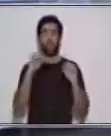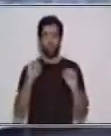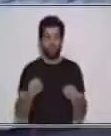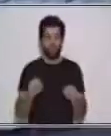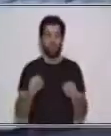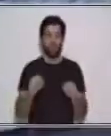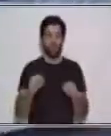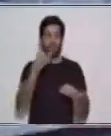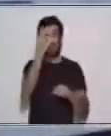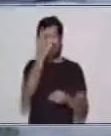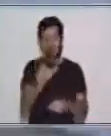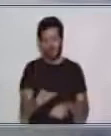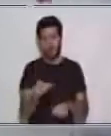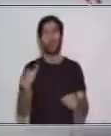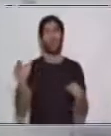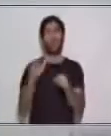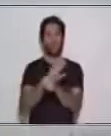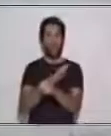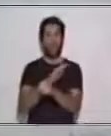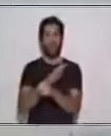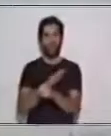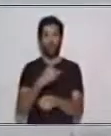nuestra